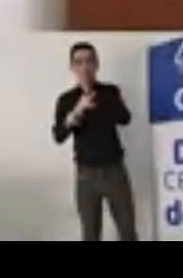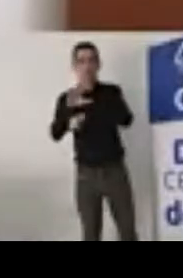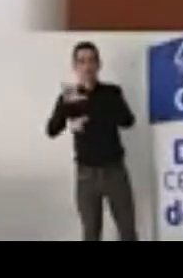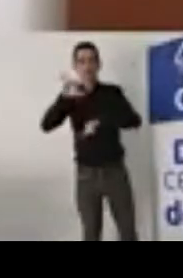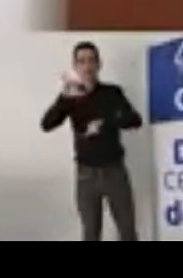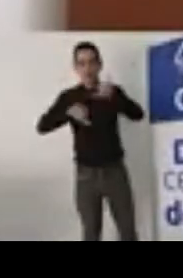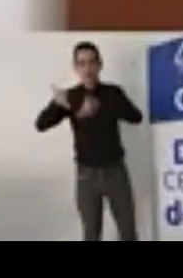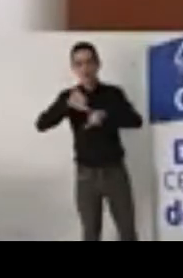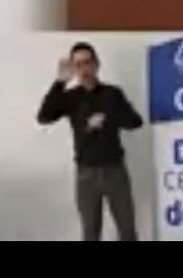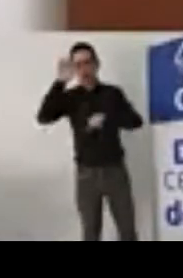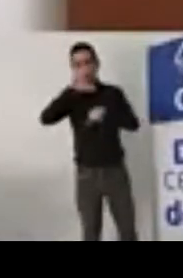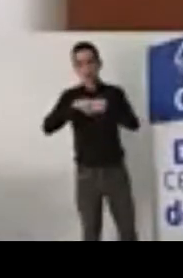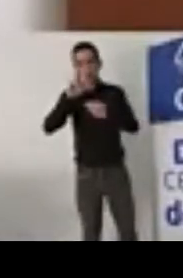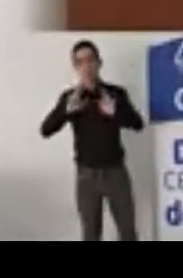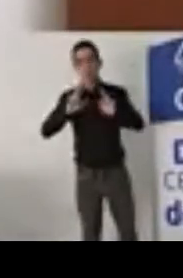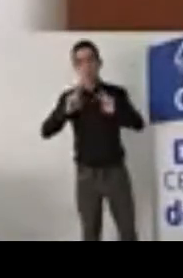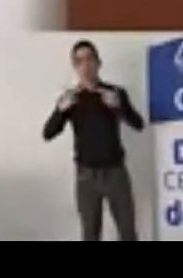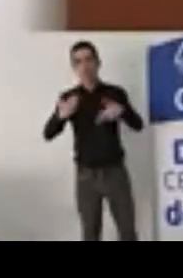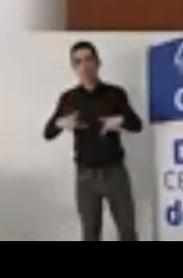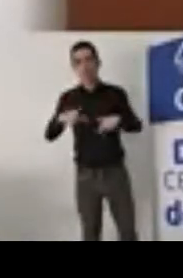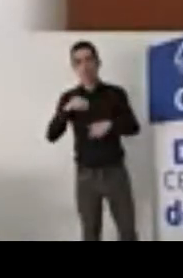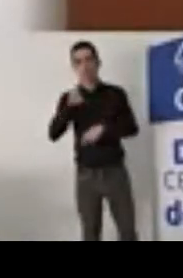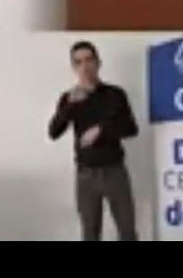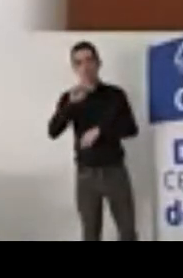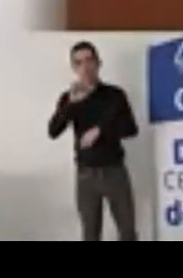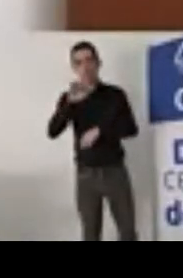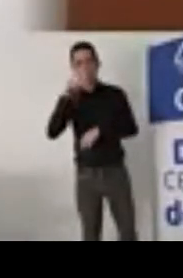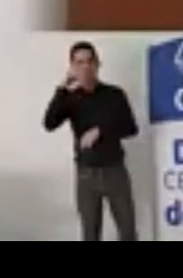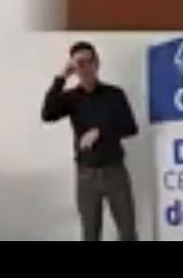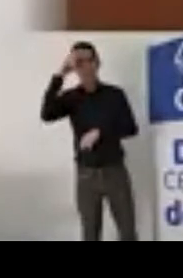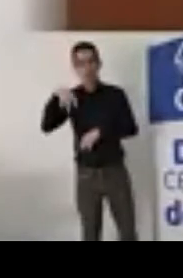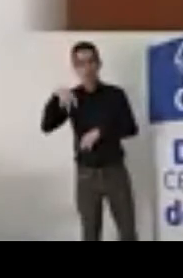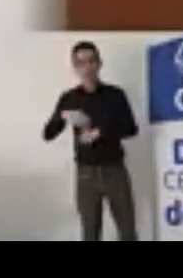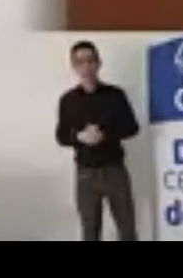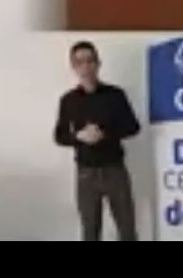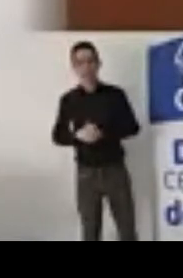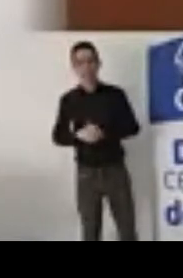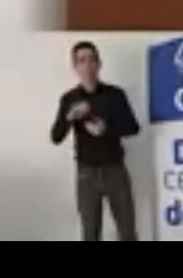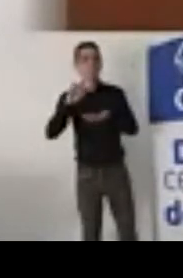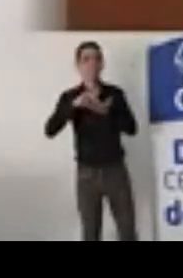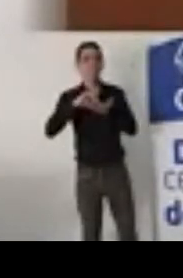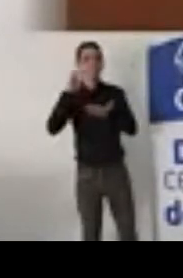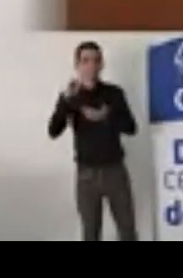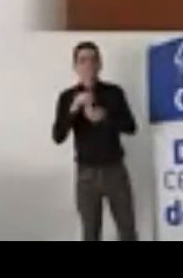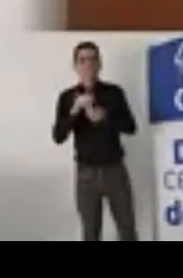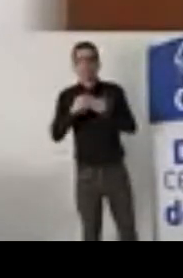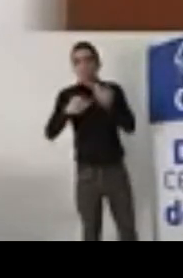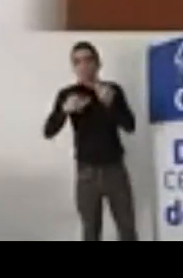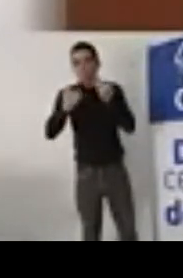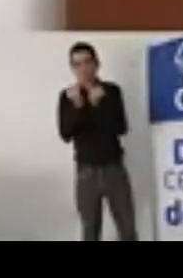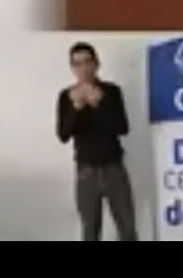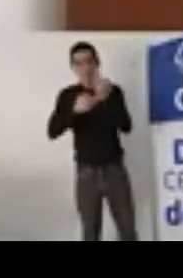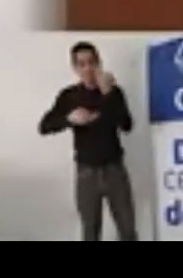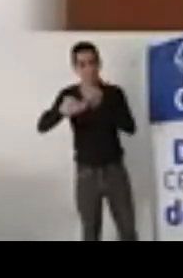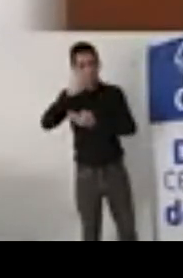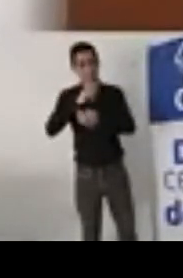Muchas gracias, Lucero. Muy buenos días a todos y todos. Primeramente, me gustaría saludar a la